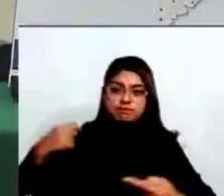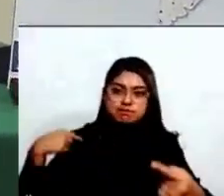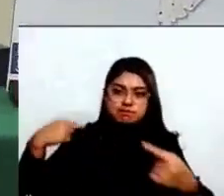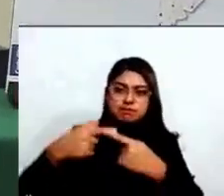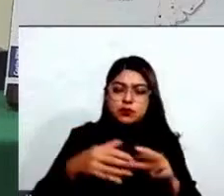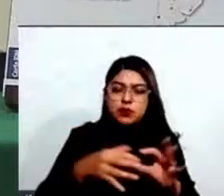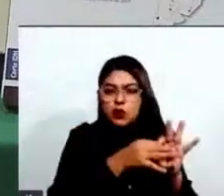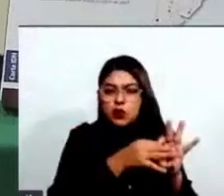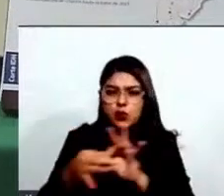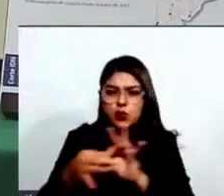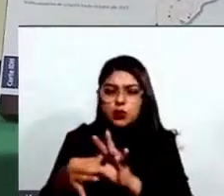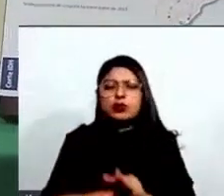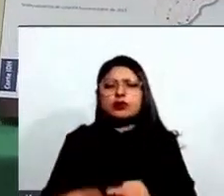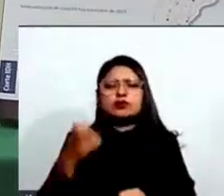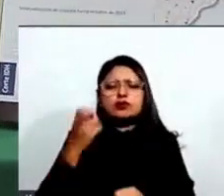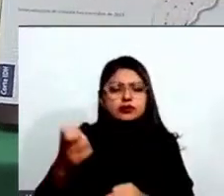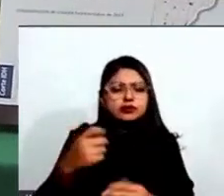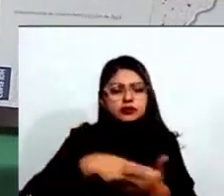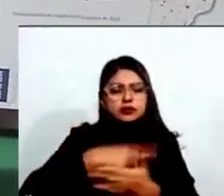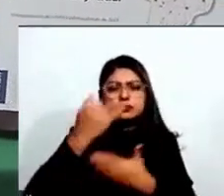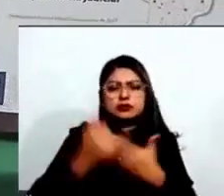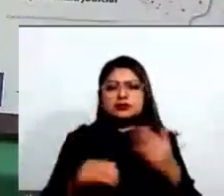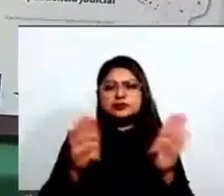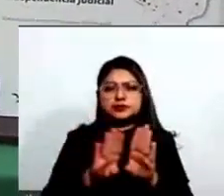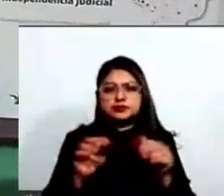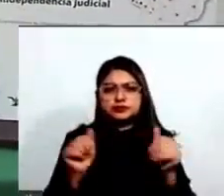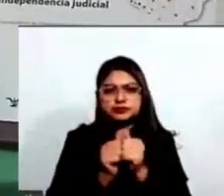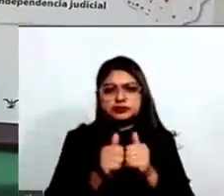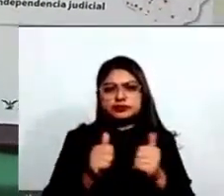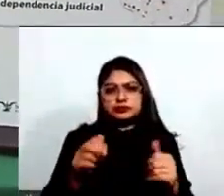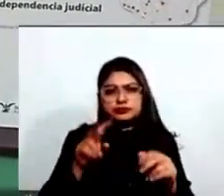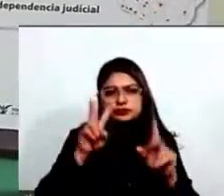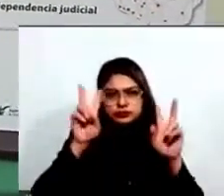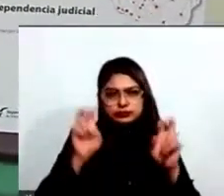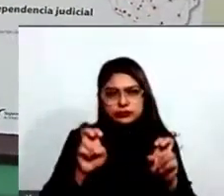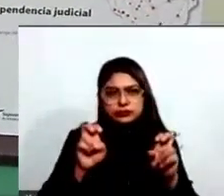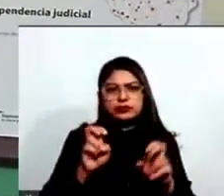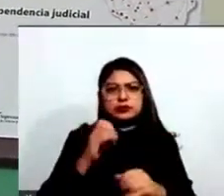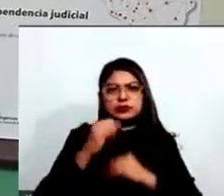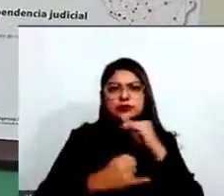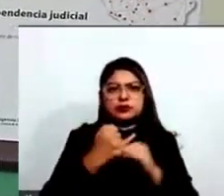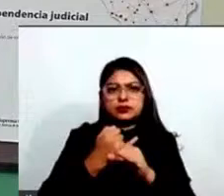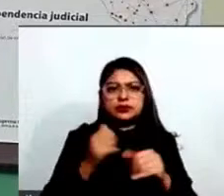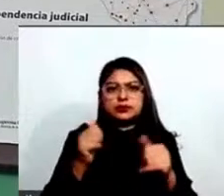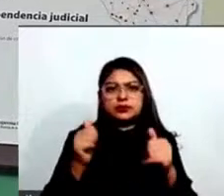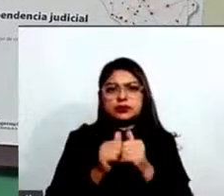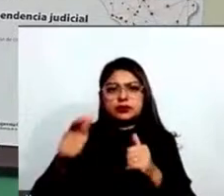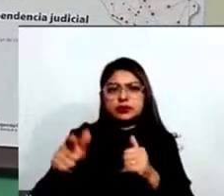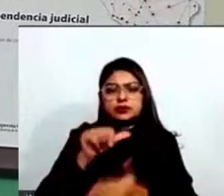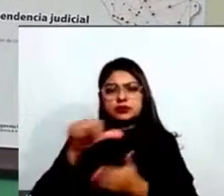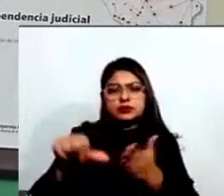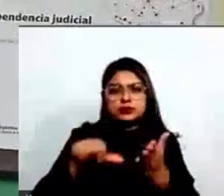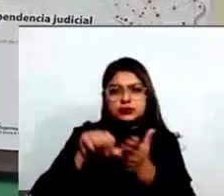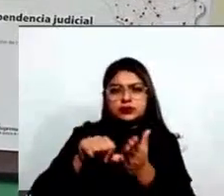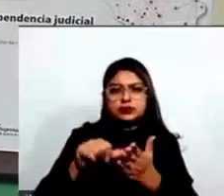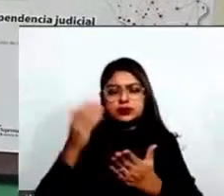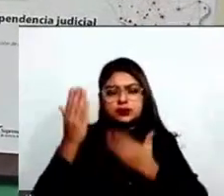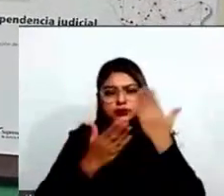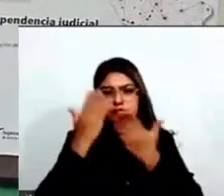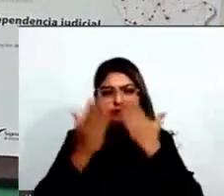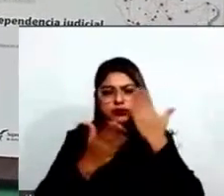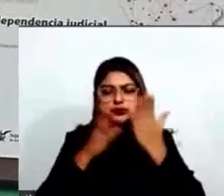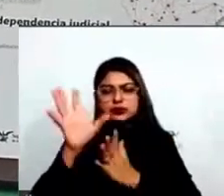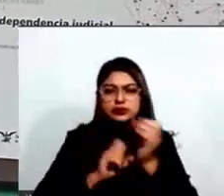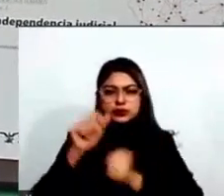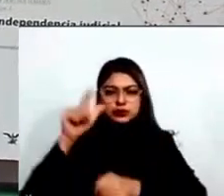inspira en uno nacional, que es el de Cuadernos de Jurisprudencia del Centro de Estudios Constitucionales, en los que lo que